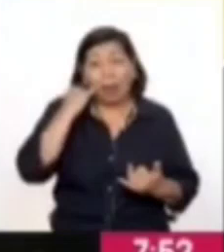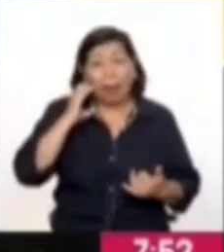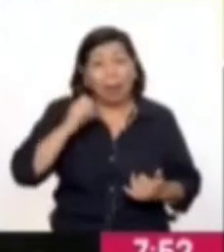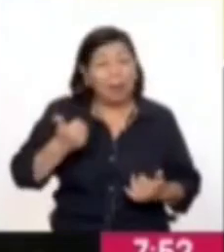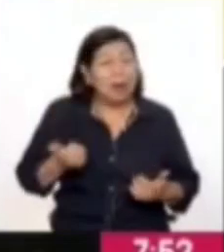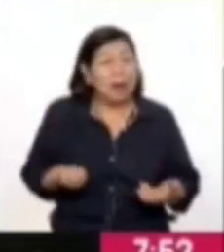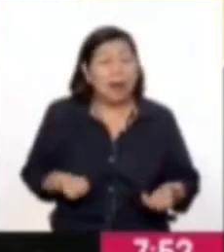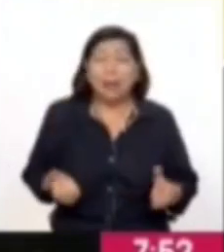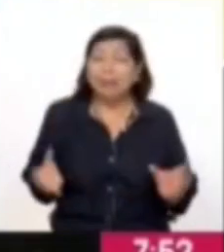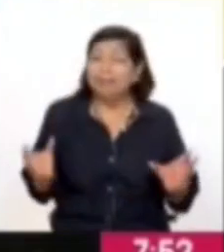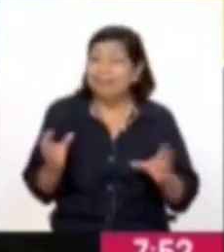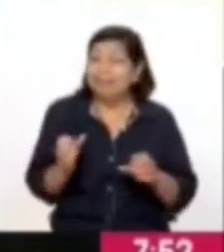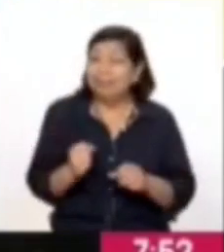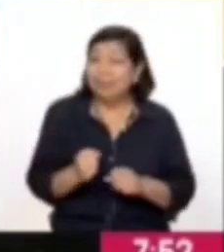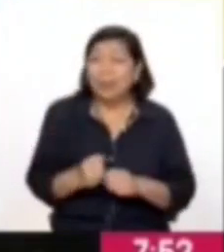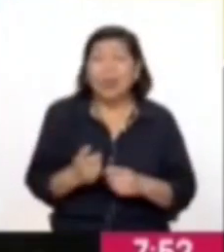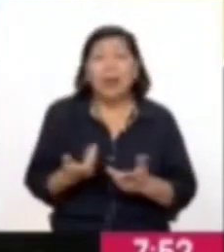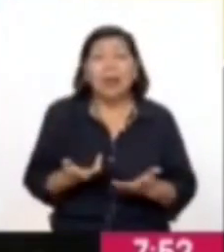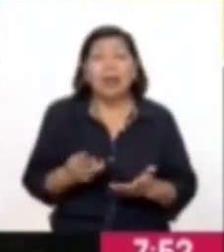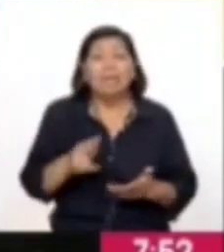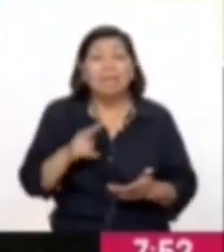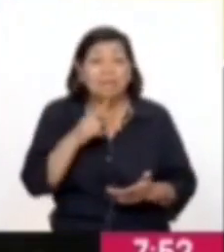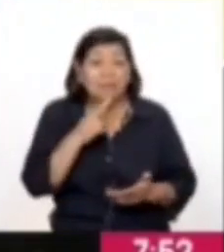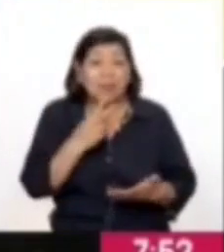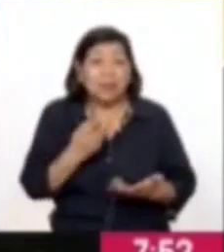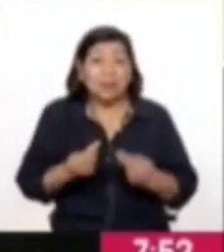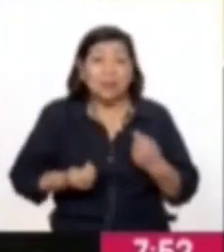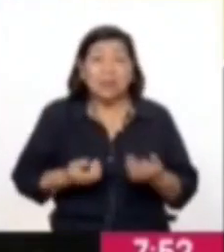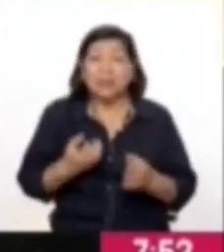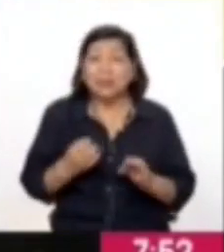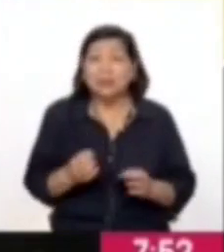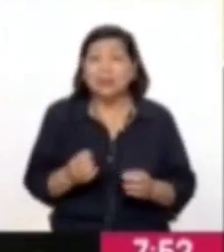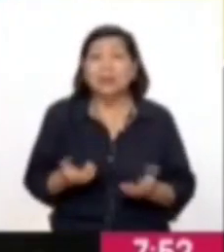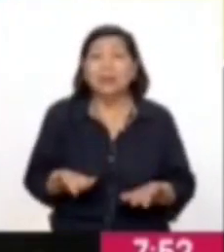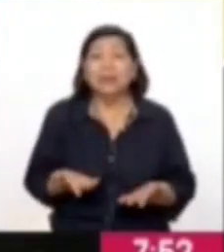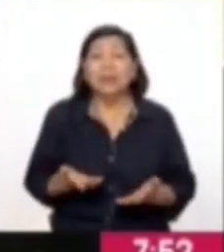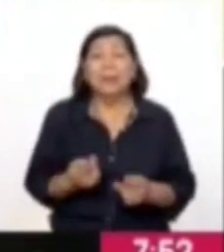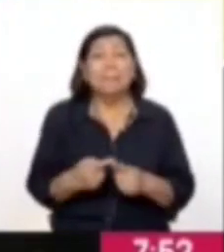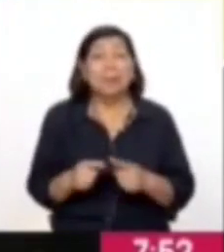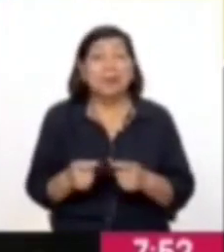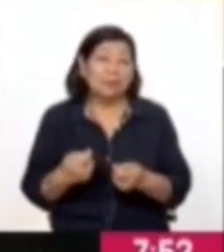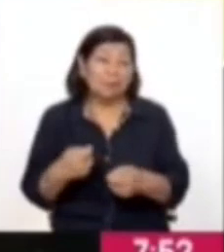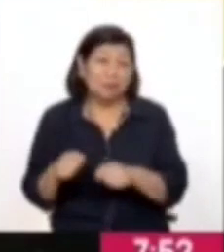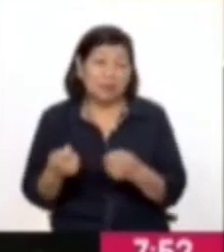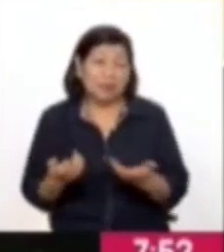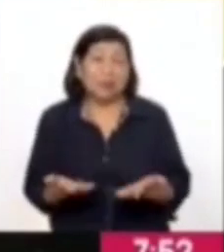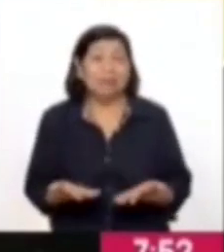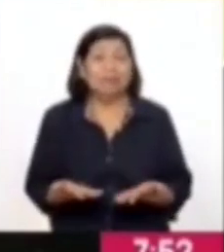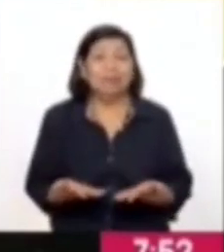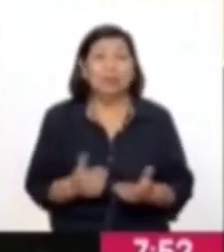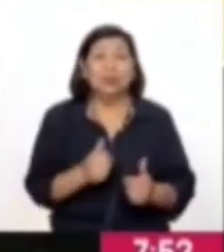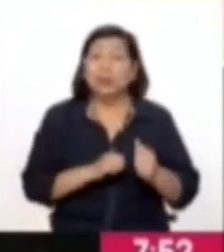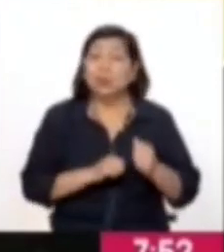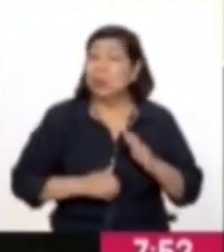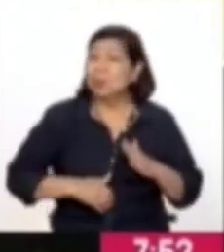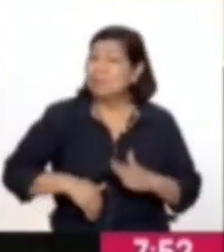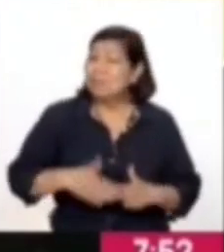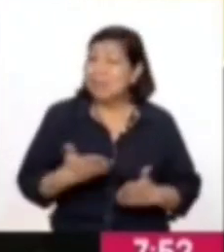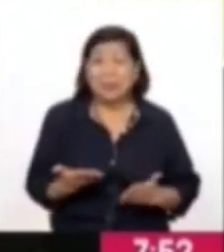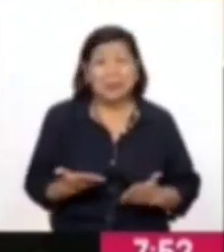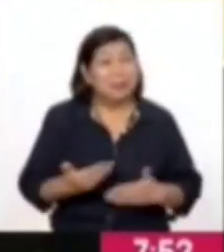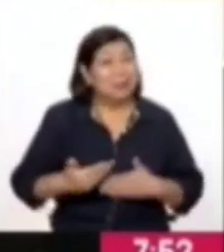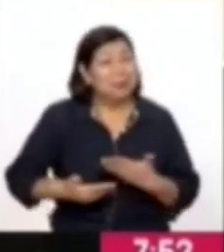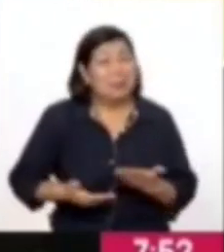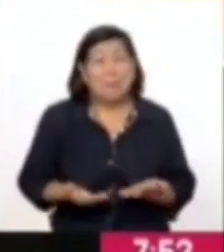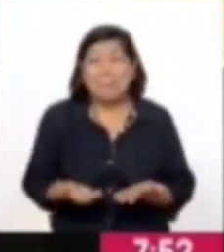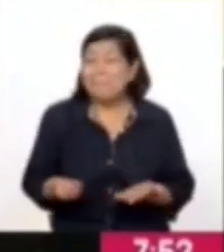el turismo está amarrado al enoturismo, que es el turismo que se hace a las bodegas vitivinícolas, que también van a sufrir mucho si